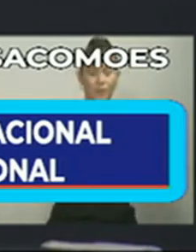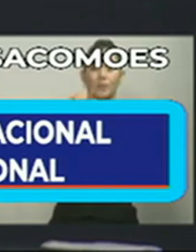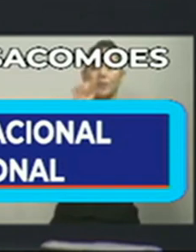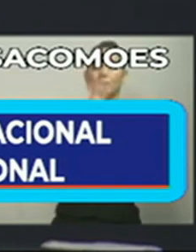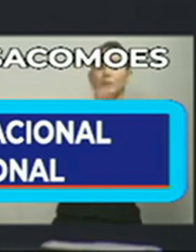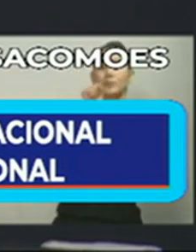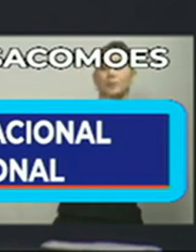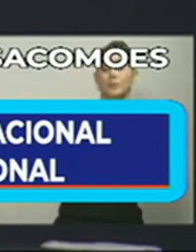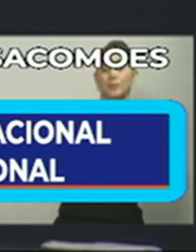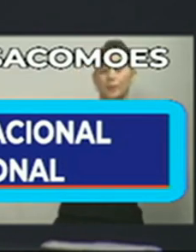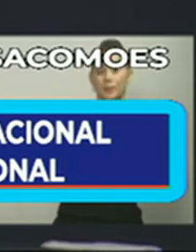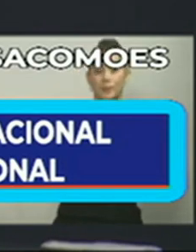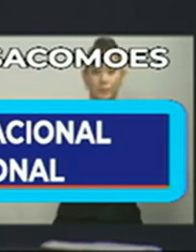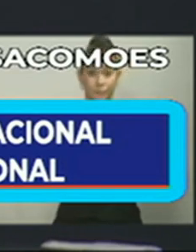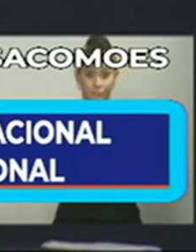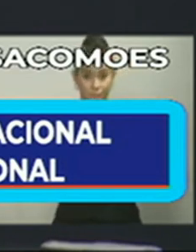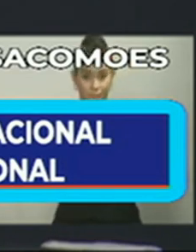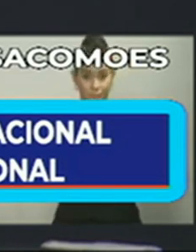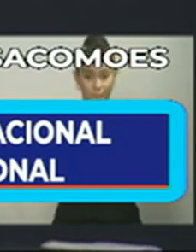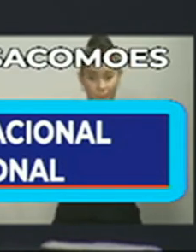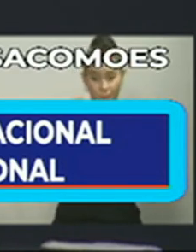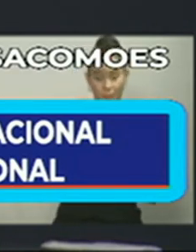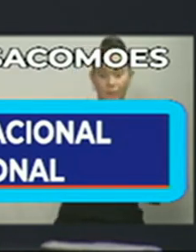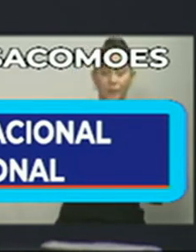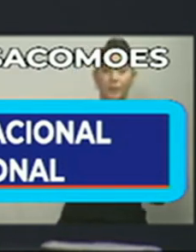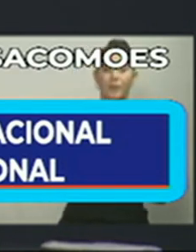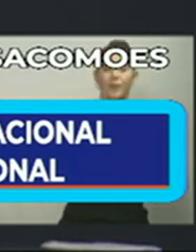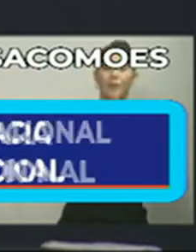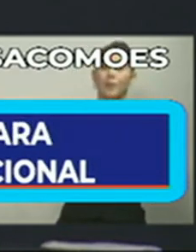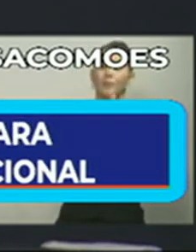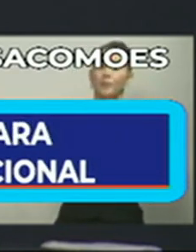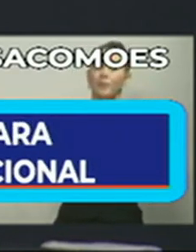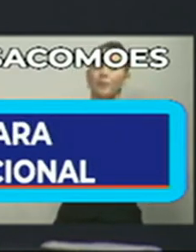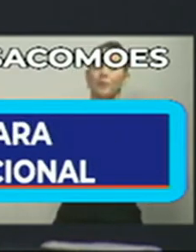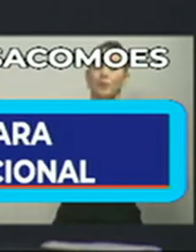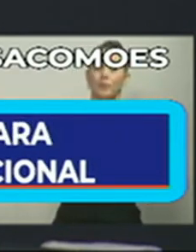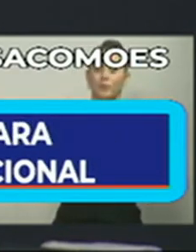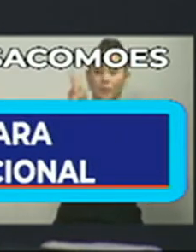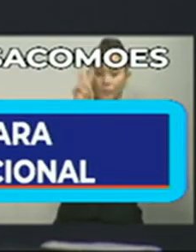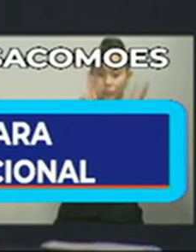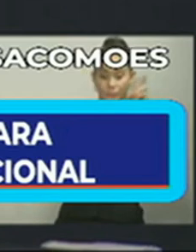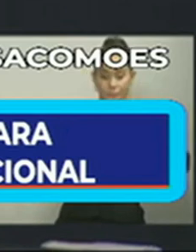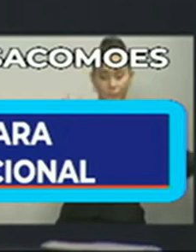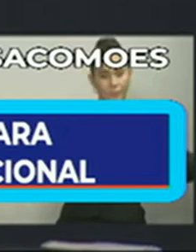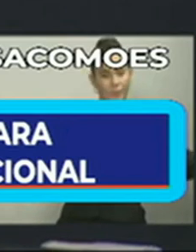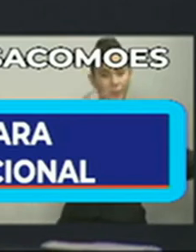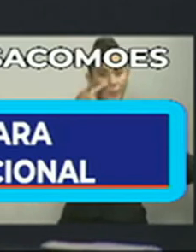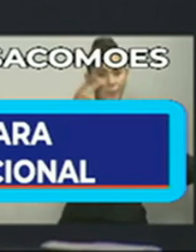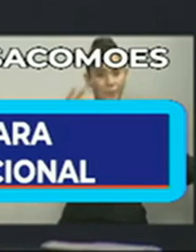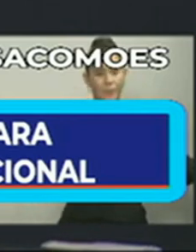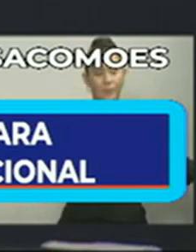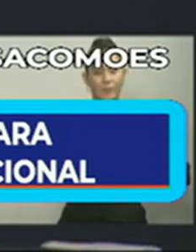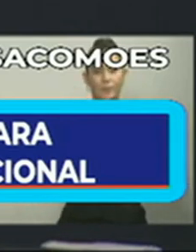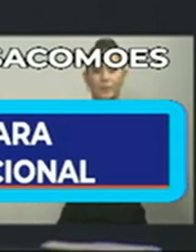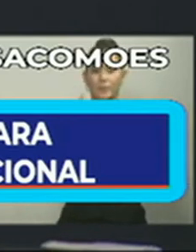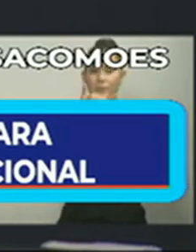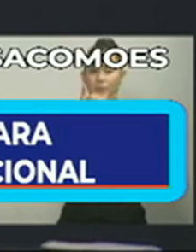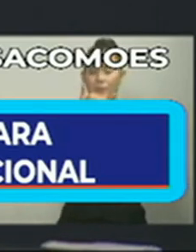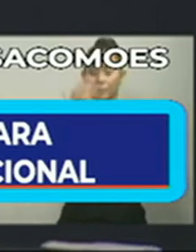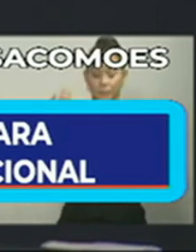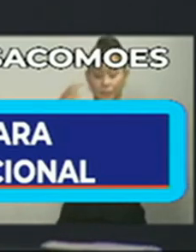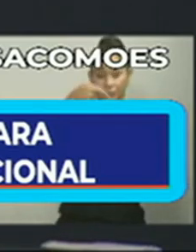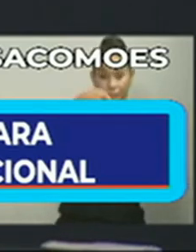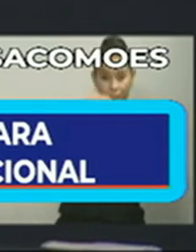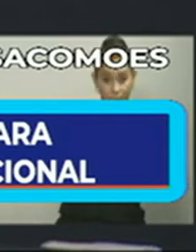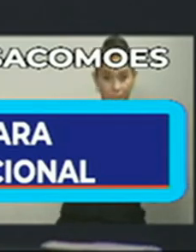de Control del Estado, realizar una auditoría de los procesos de la gestión del control interno